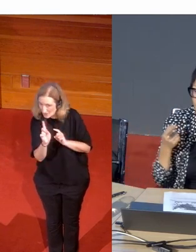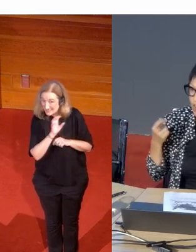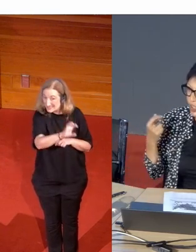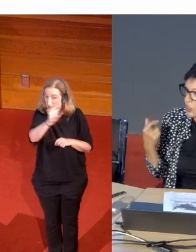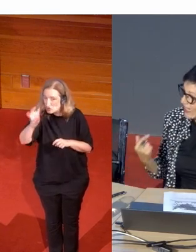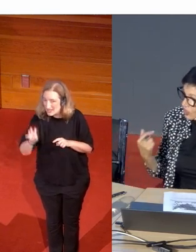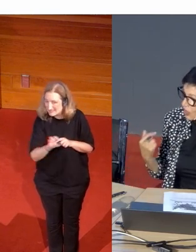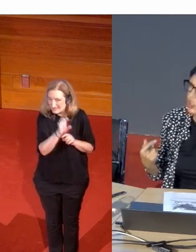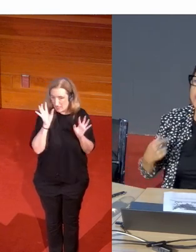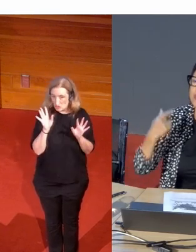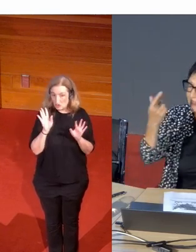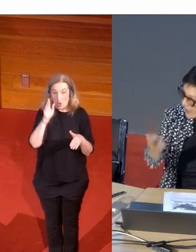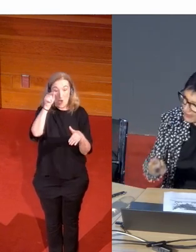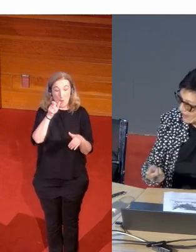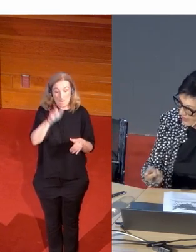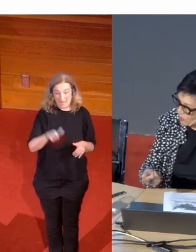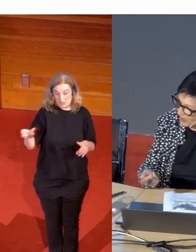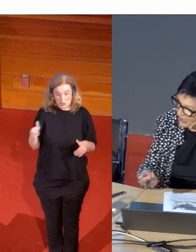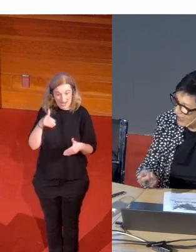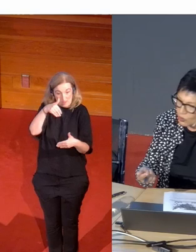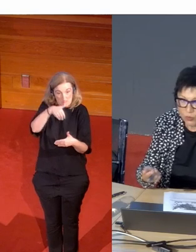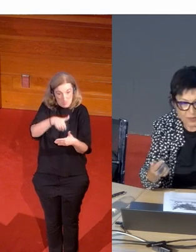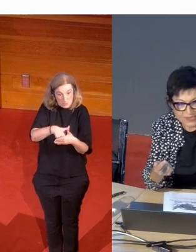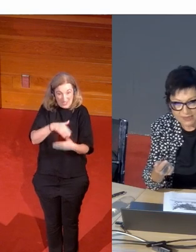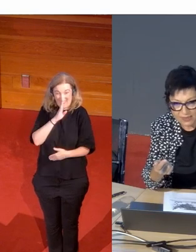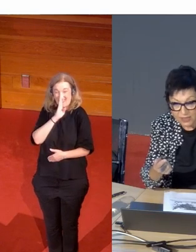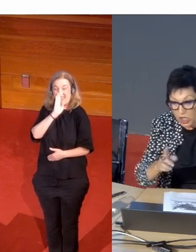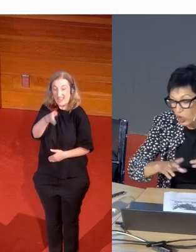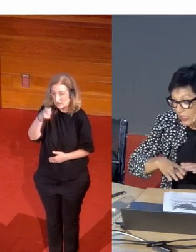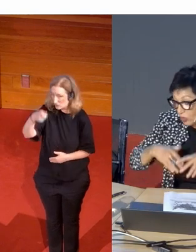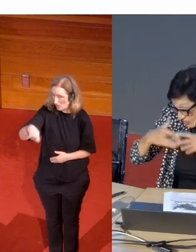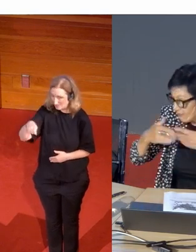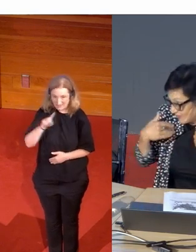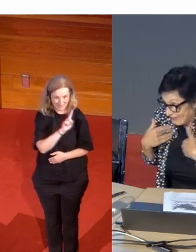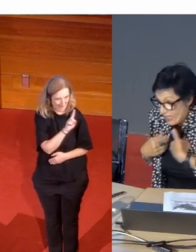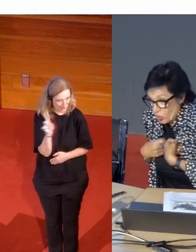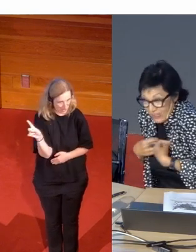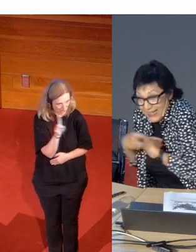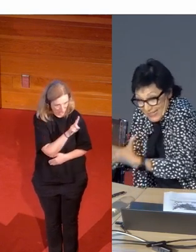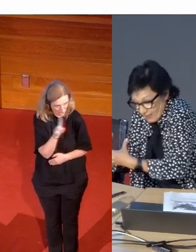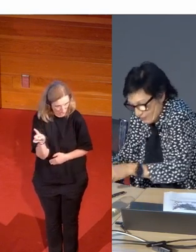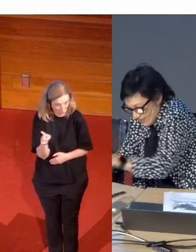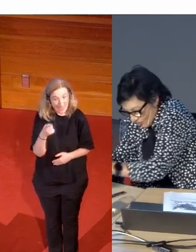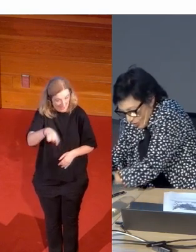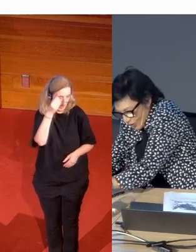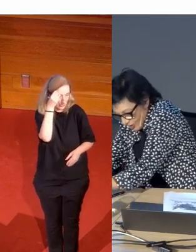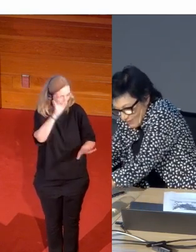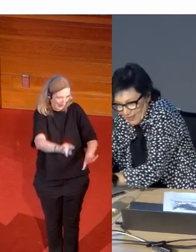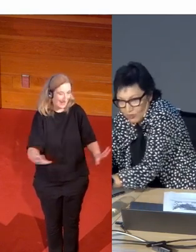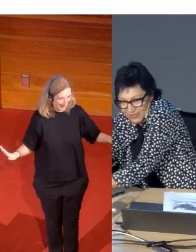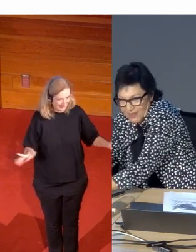Matiz los electores no votan directamente a su a su presidente los electores ellos creen que sí eh